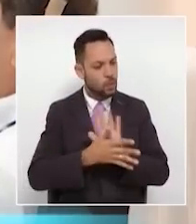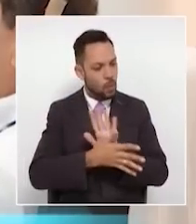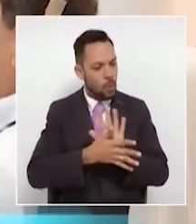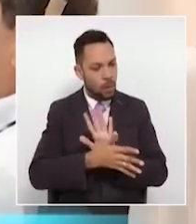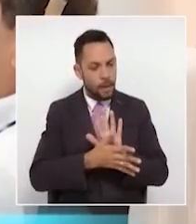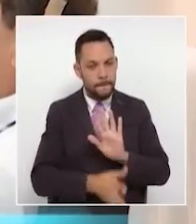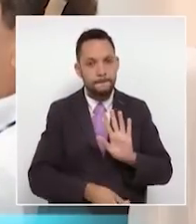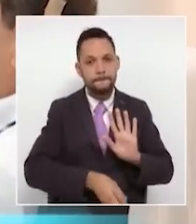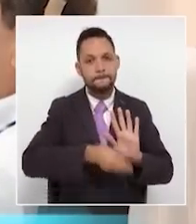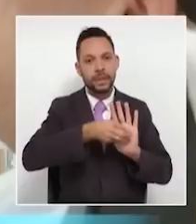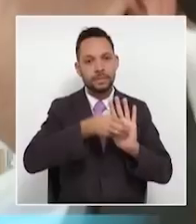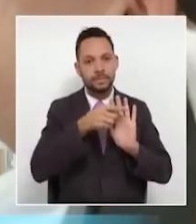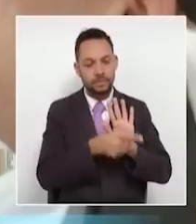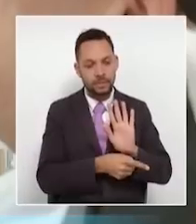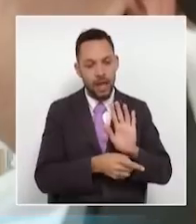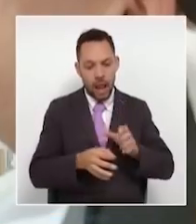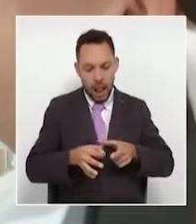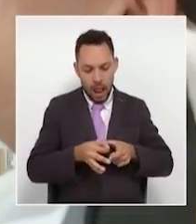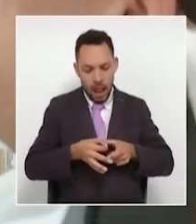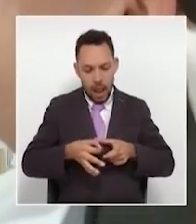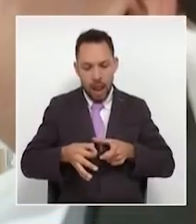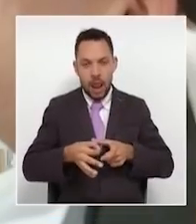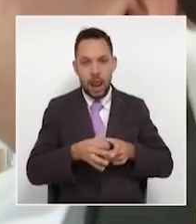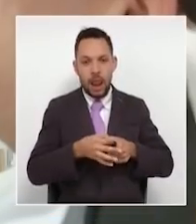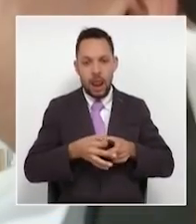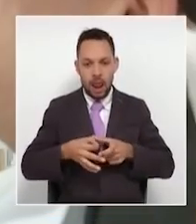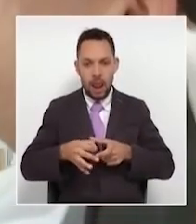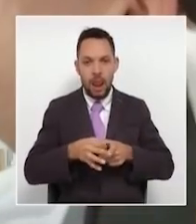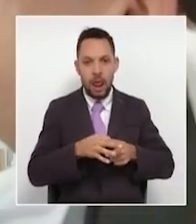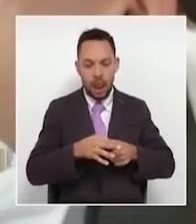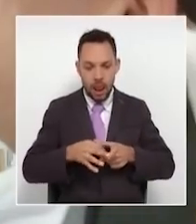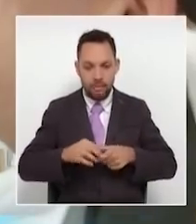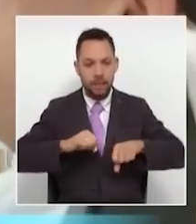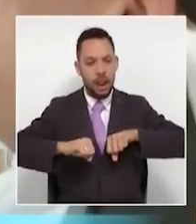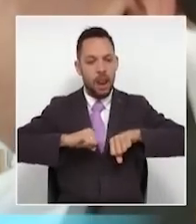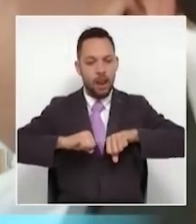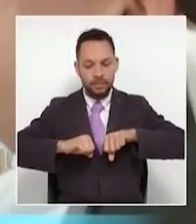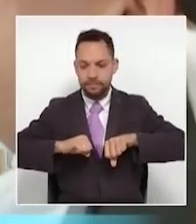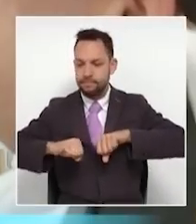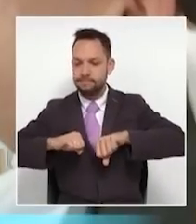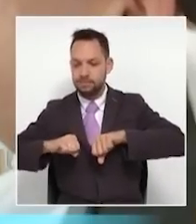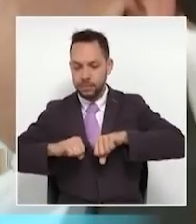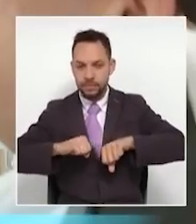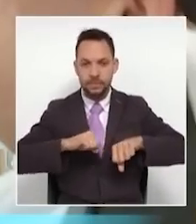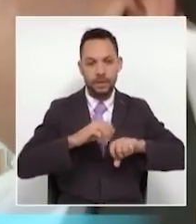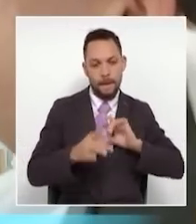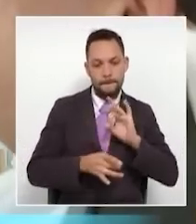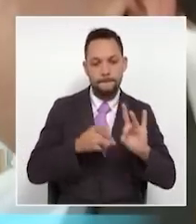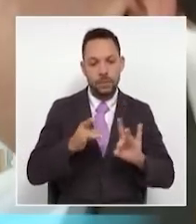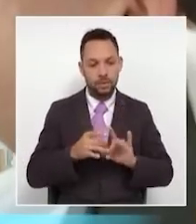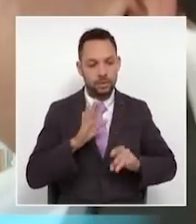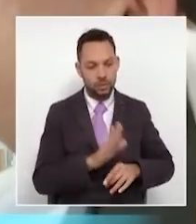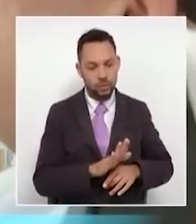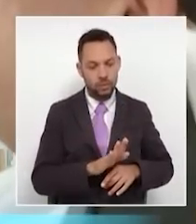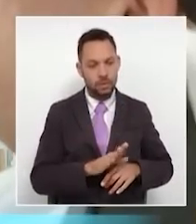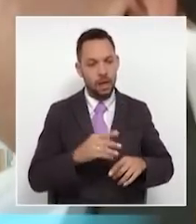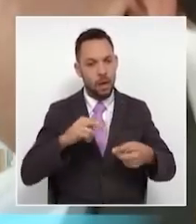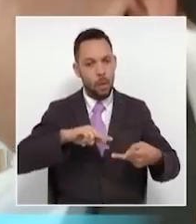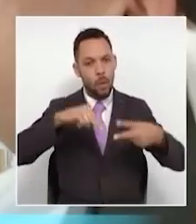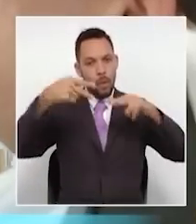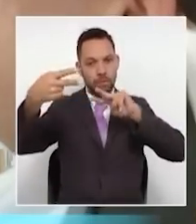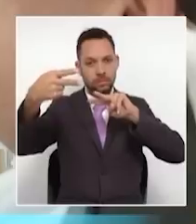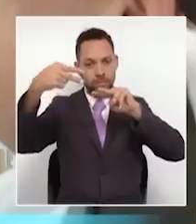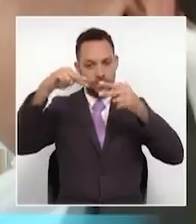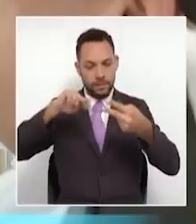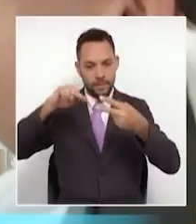que se transmite en las células para poder generar diferentes funciones o acciones entonces al verse alterados por